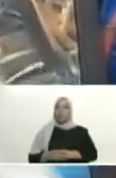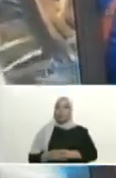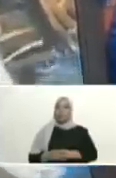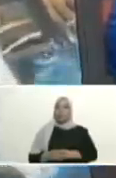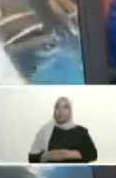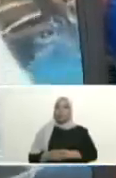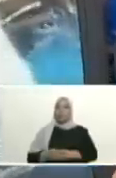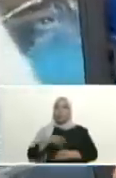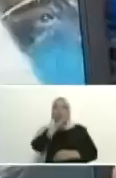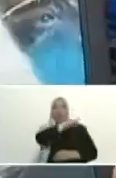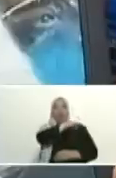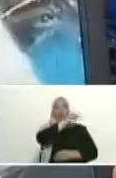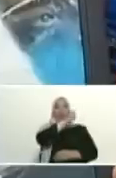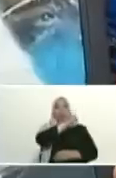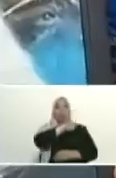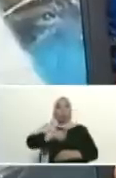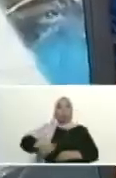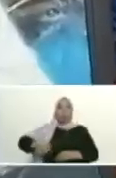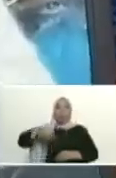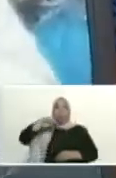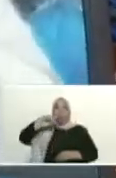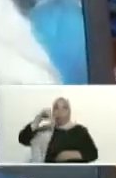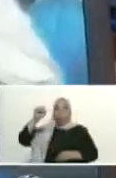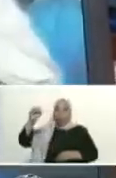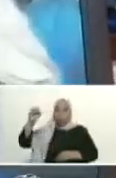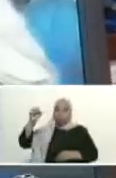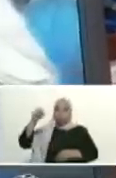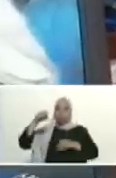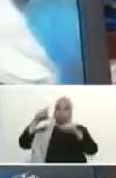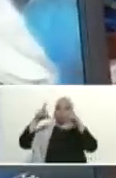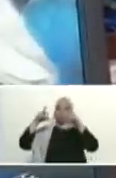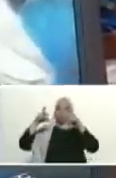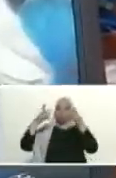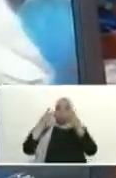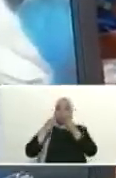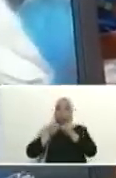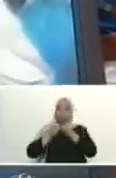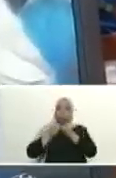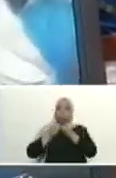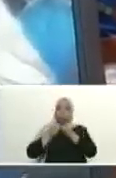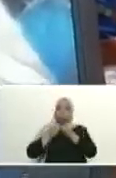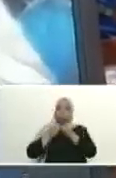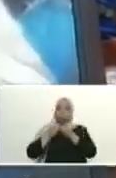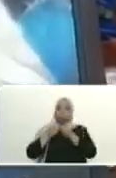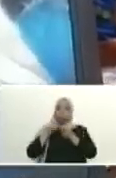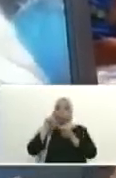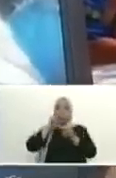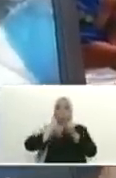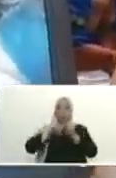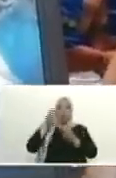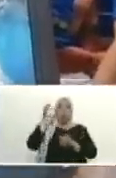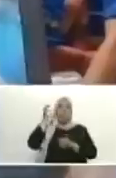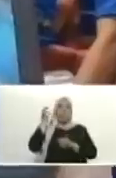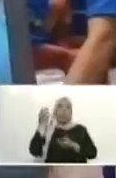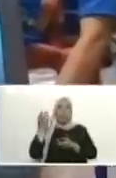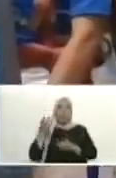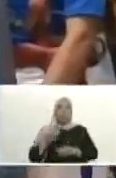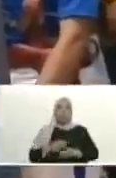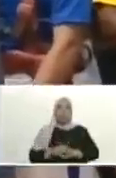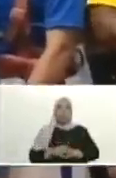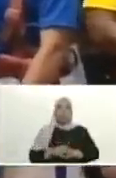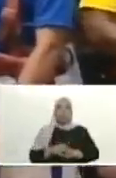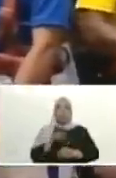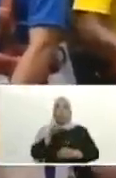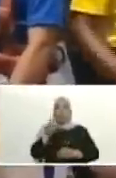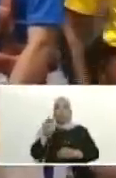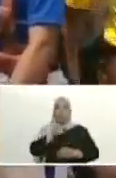En jefe de la Fuerza Armada Nacional Bolivariana, el presidente Nicolás Maduro Moros, junto a la primera combatiente Cilia Flores de Caracas, de Maduro. Comandante jefe, el 23